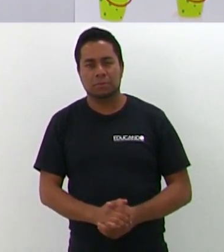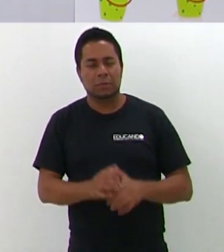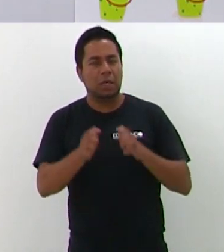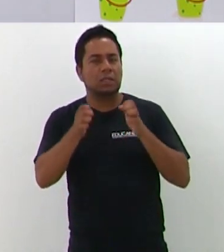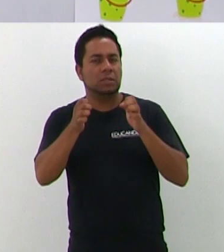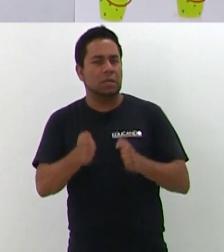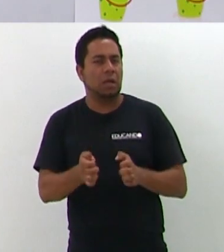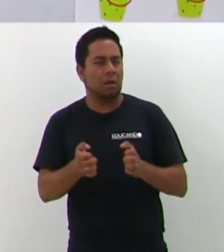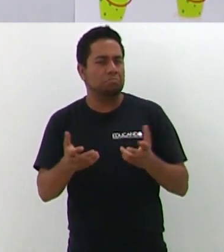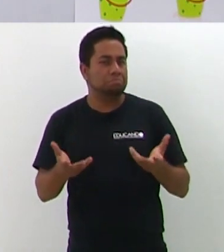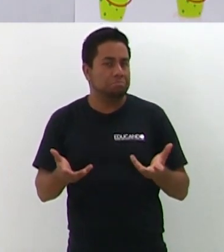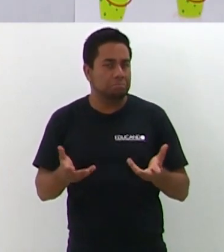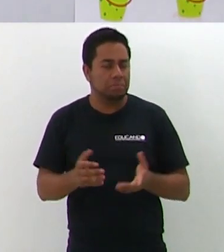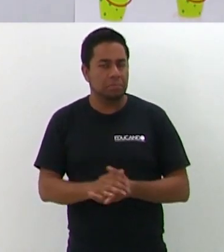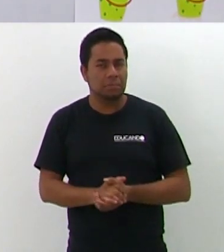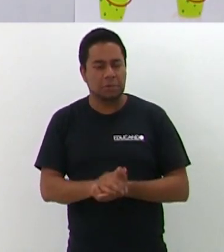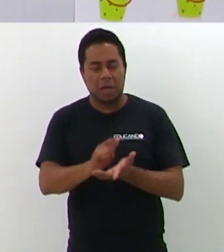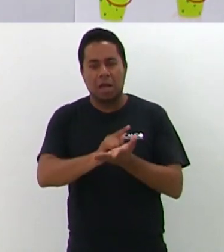está